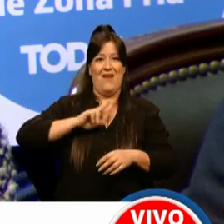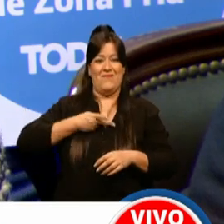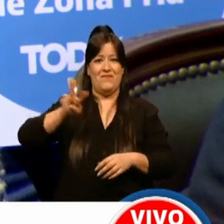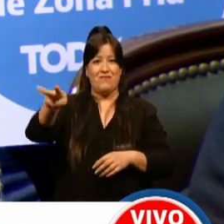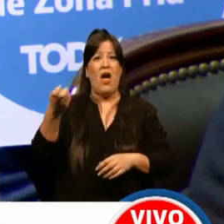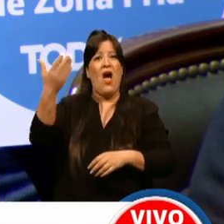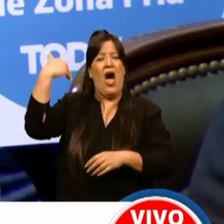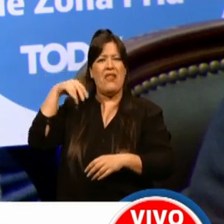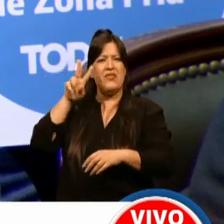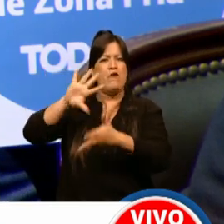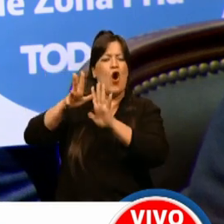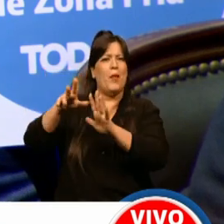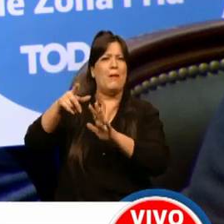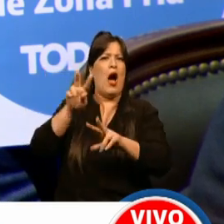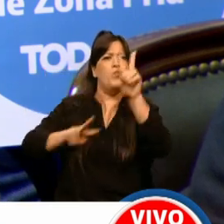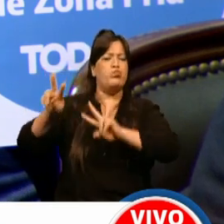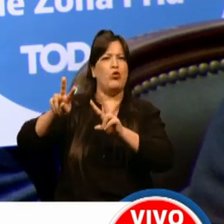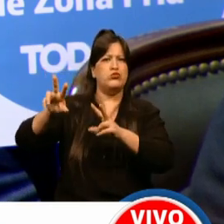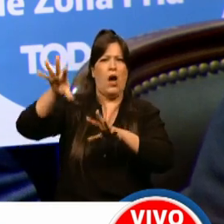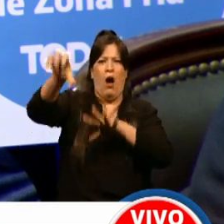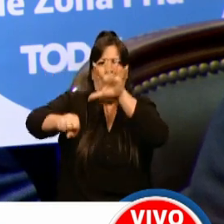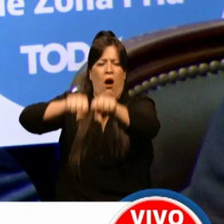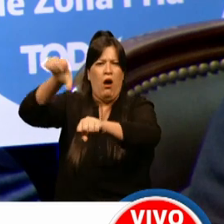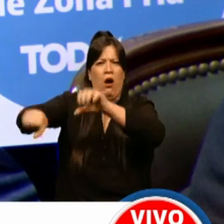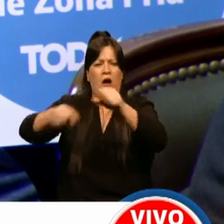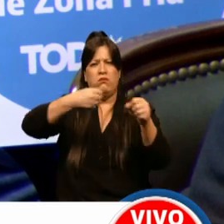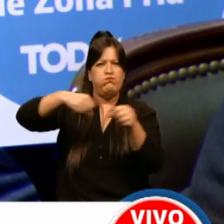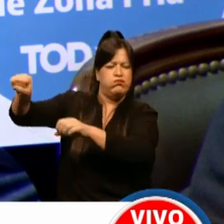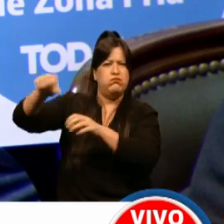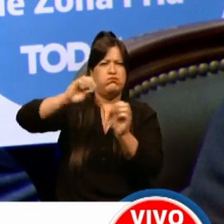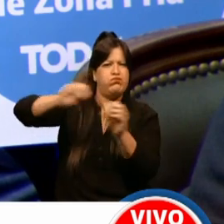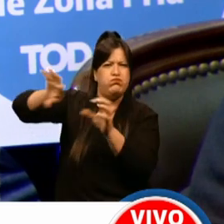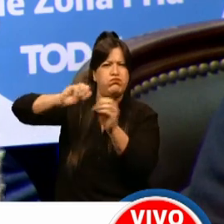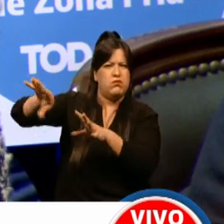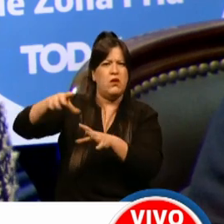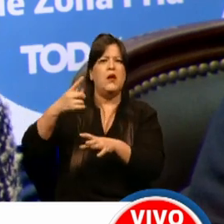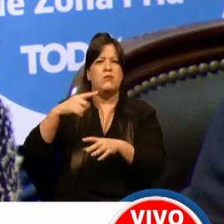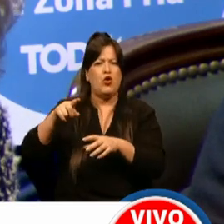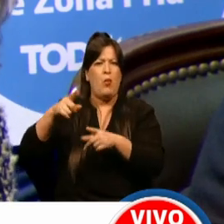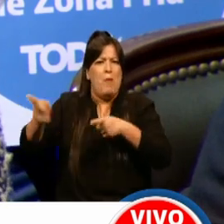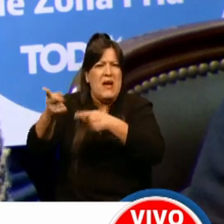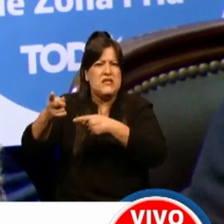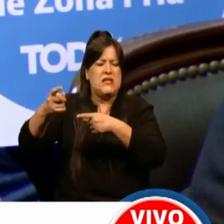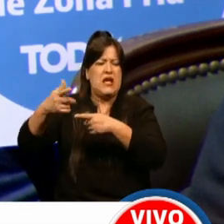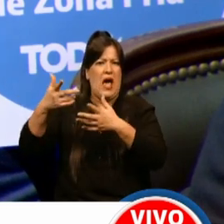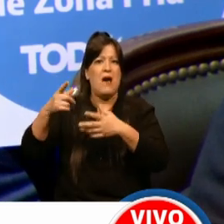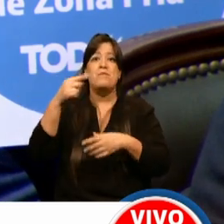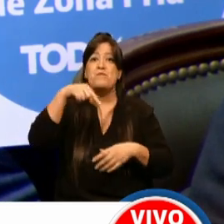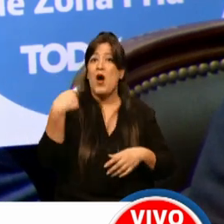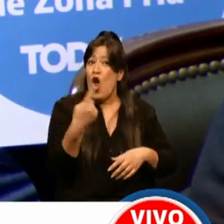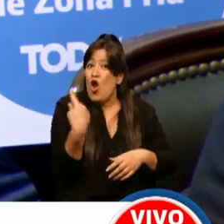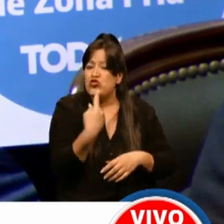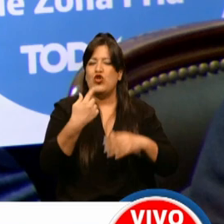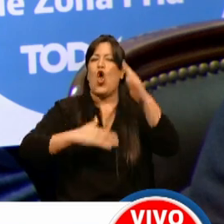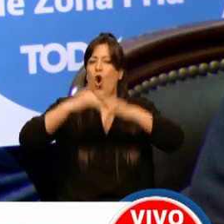una mirada de cacería era una casa con z y nosotros lo que estamos construyendo por eso incluimos